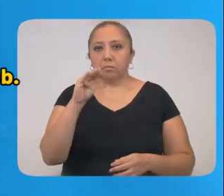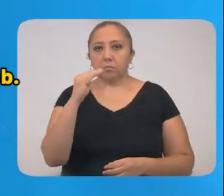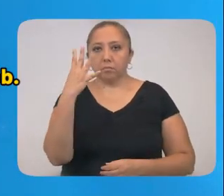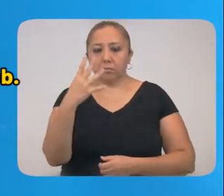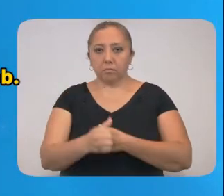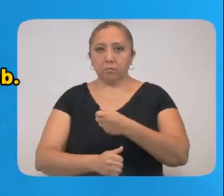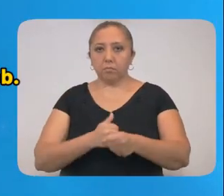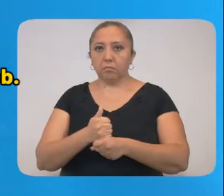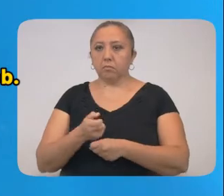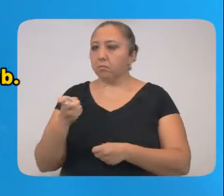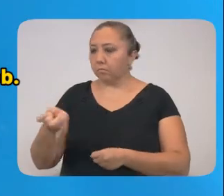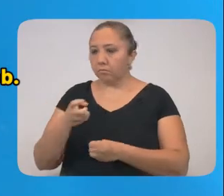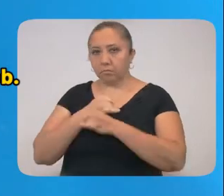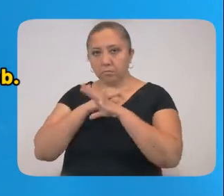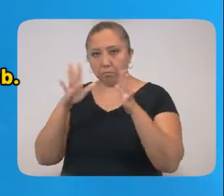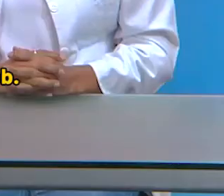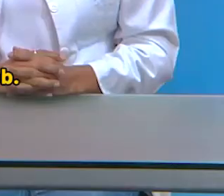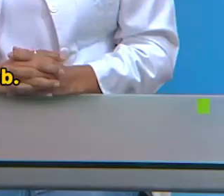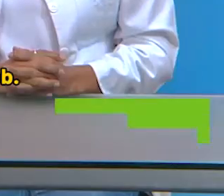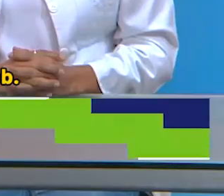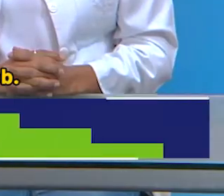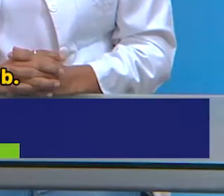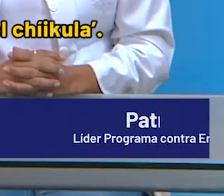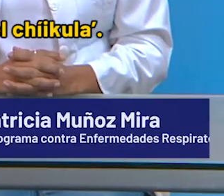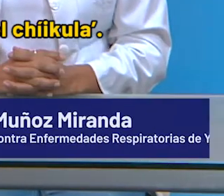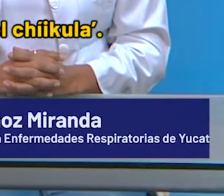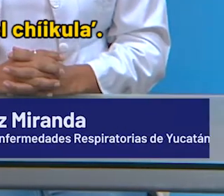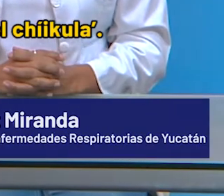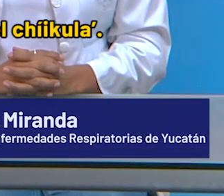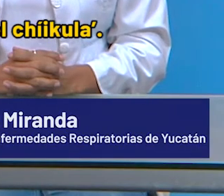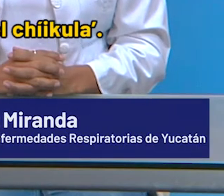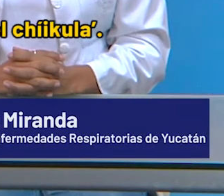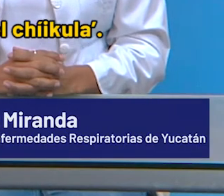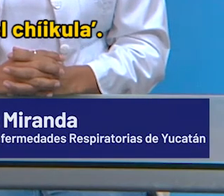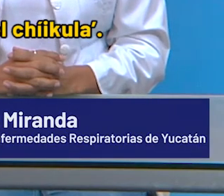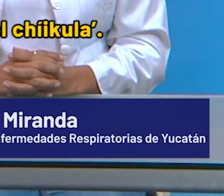94 años. Ese es el informe hasta el día de hoy, doctor. Muchas gracias, doctora.